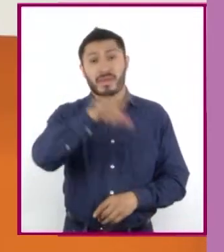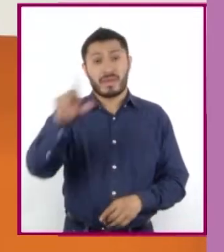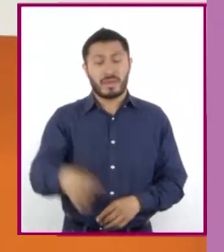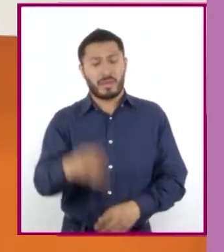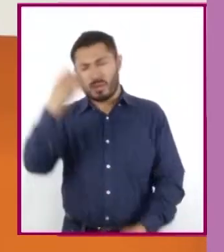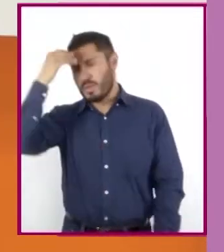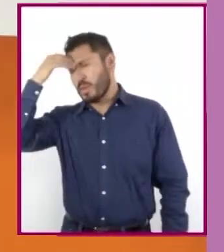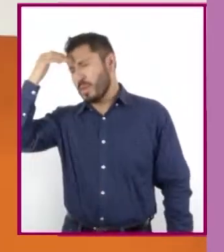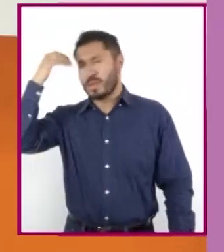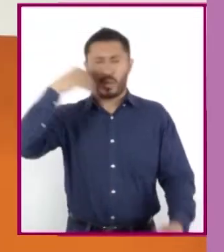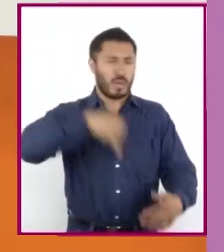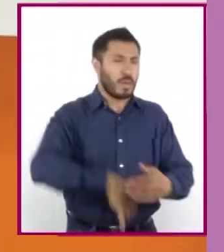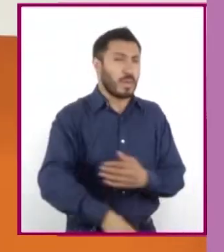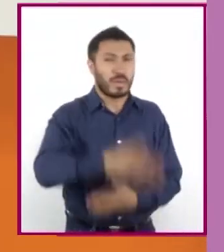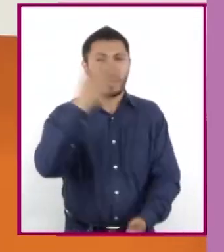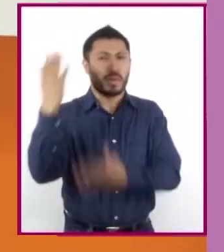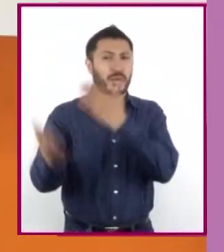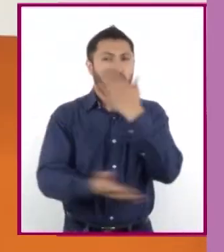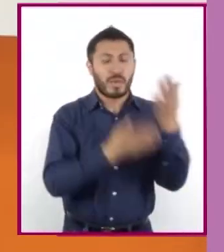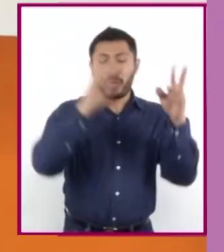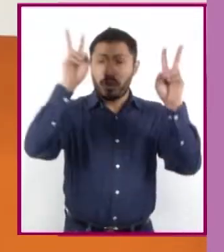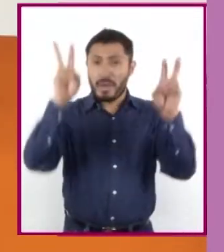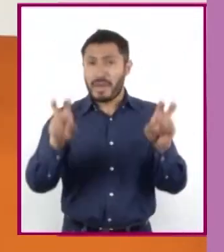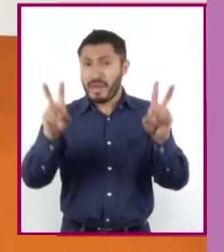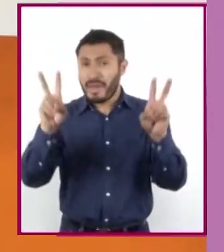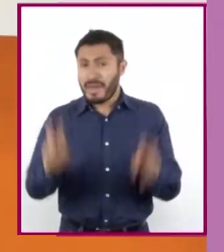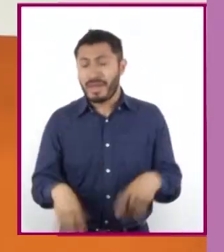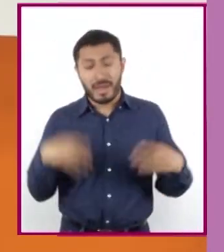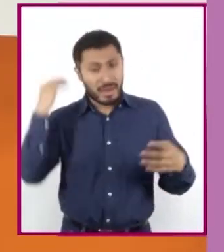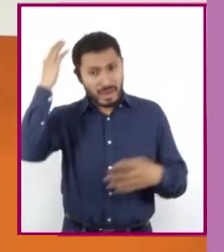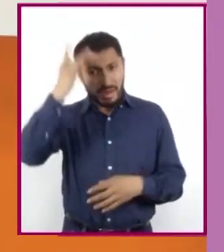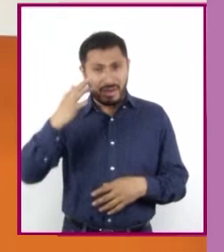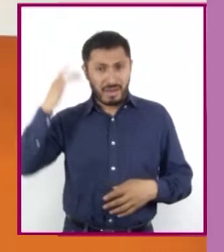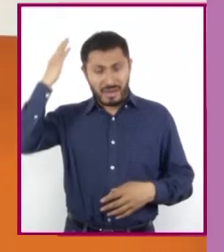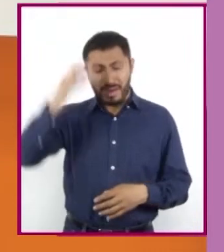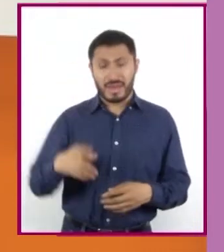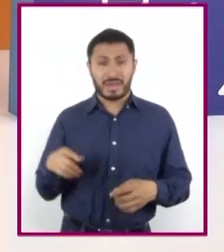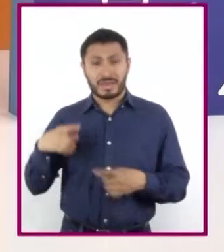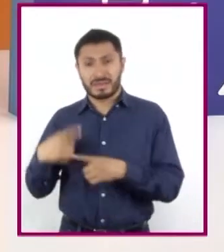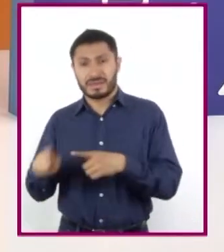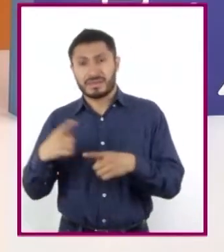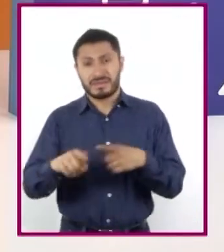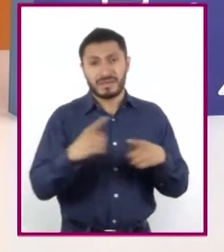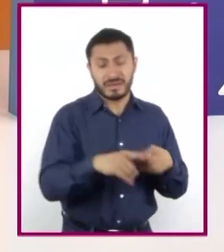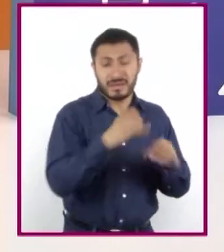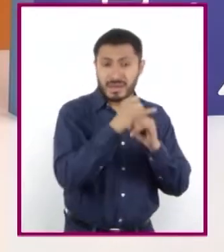en el estudio de un tema a partir del análisis de fuentes históricas.